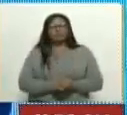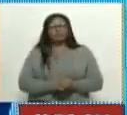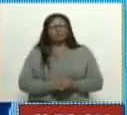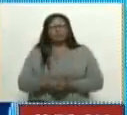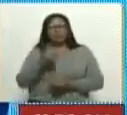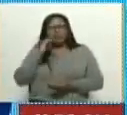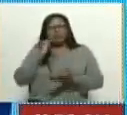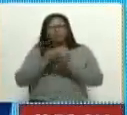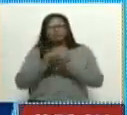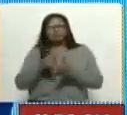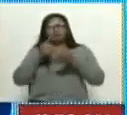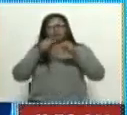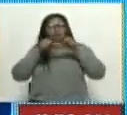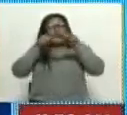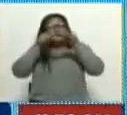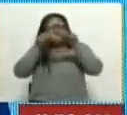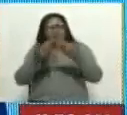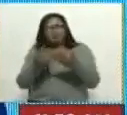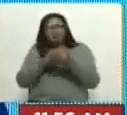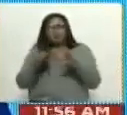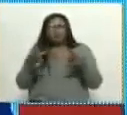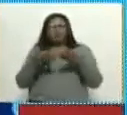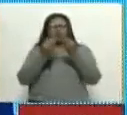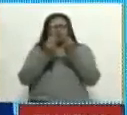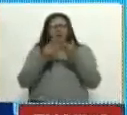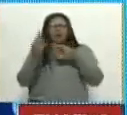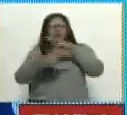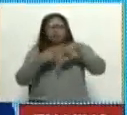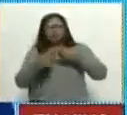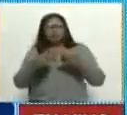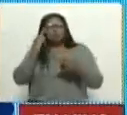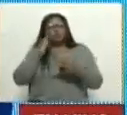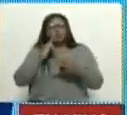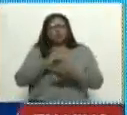su perseverancia para con la revolución bolivariana